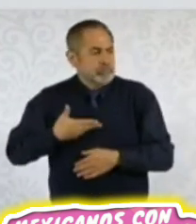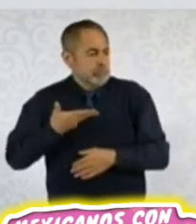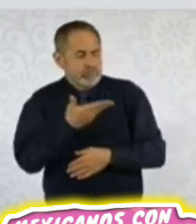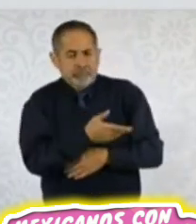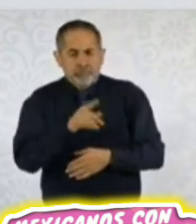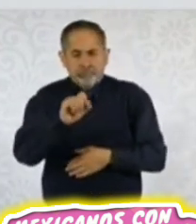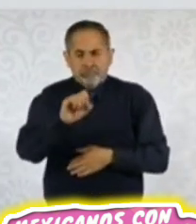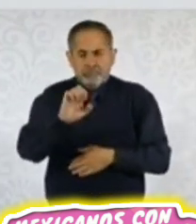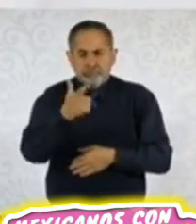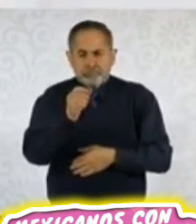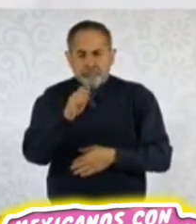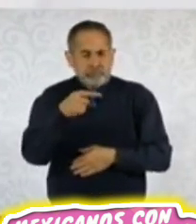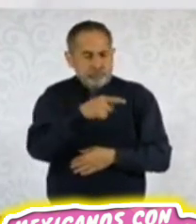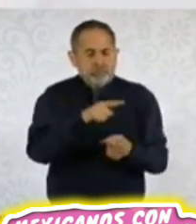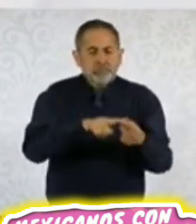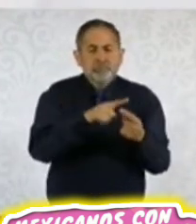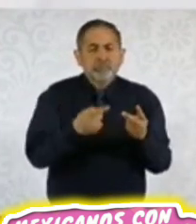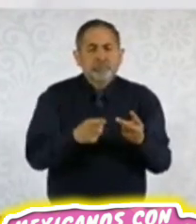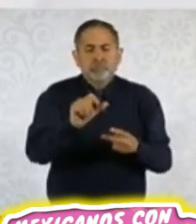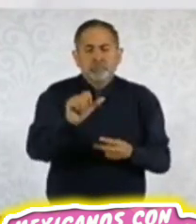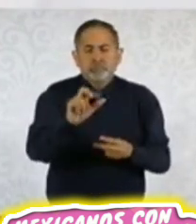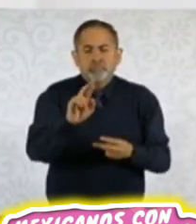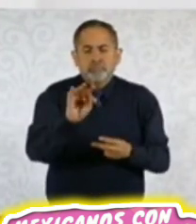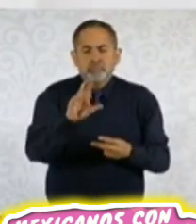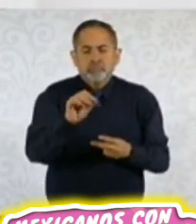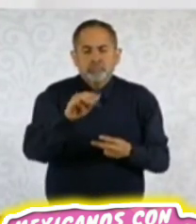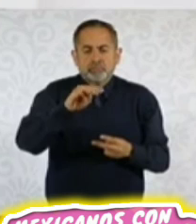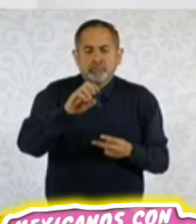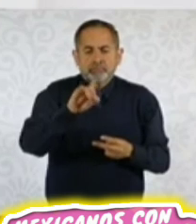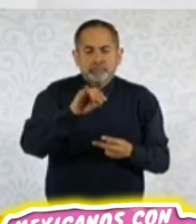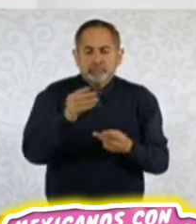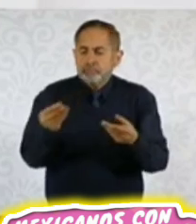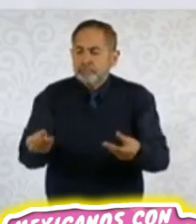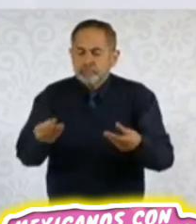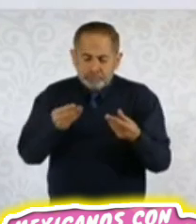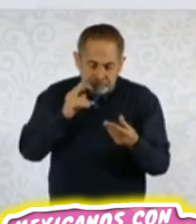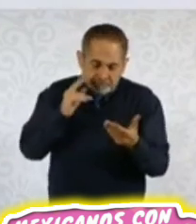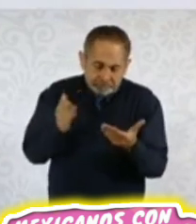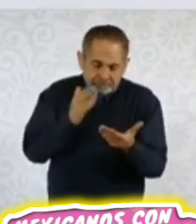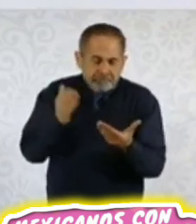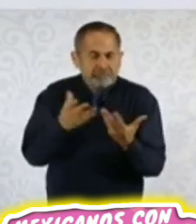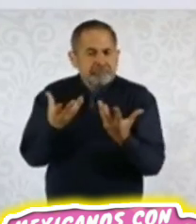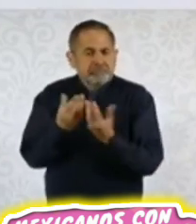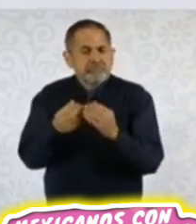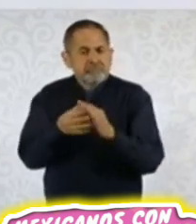Gobernación y Arturo Medina que nos puedan presentar